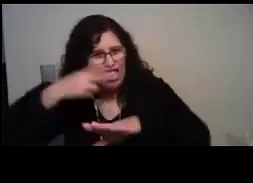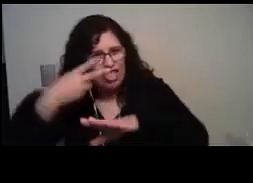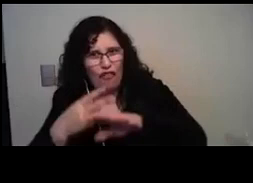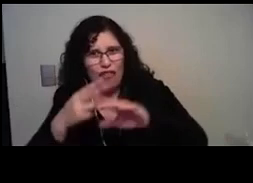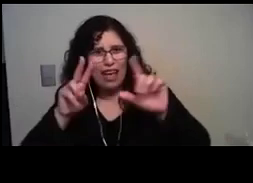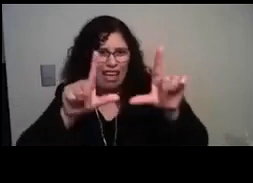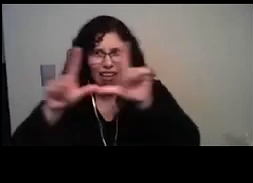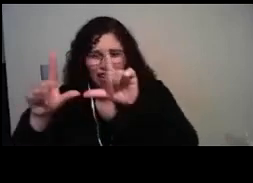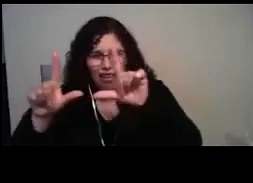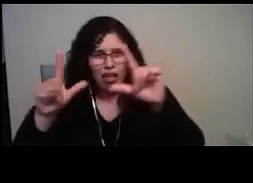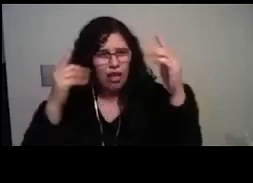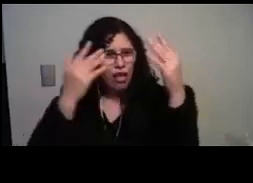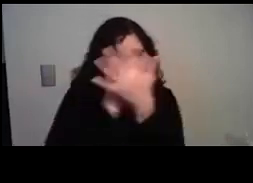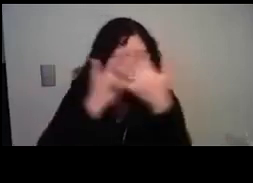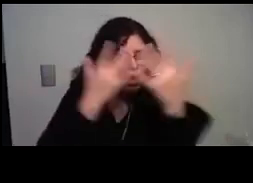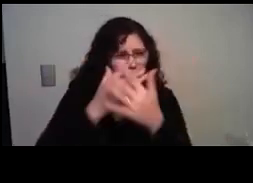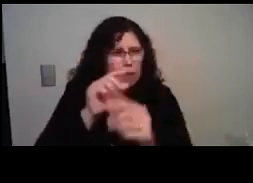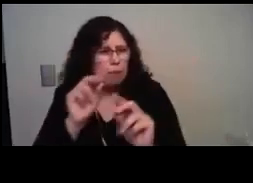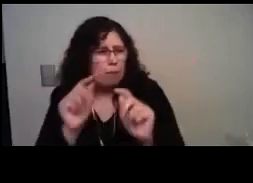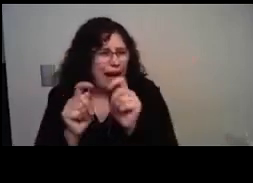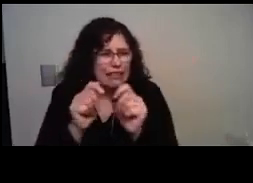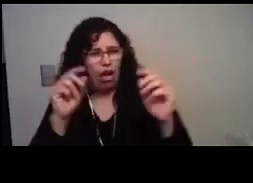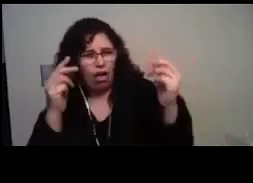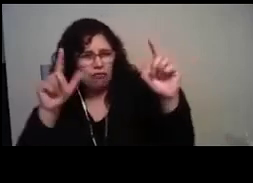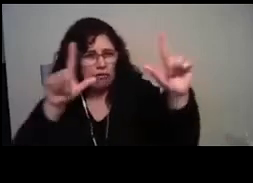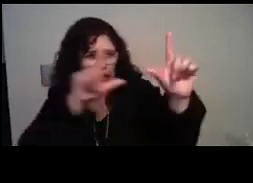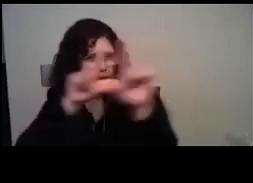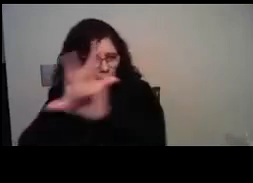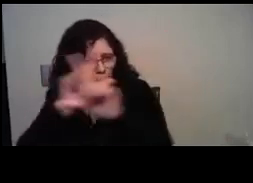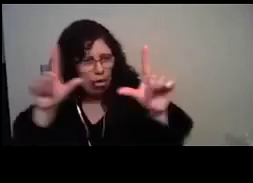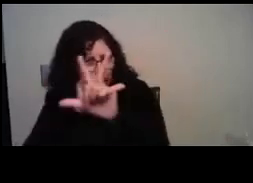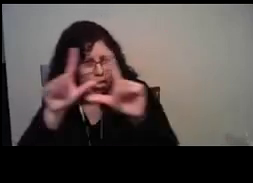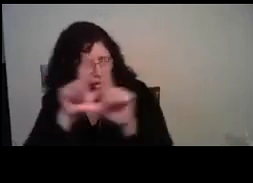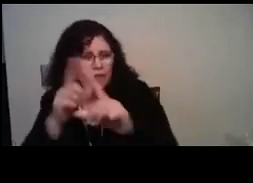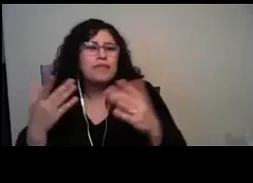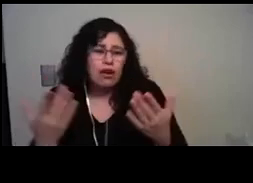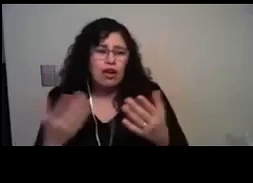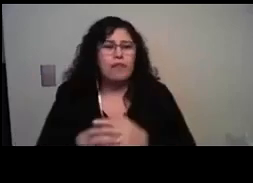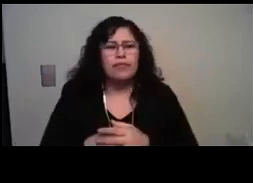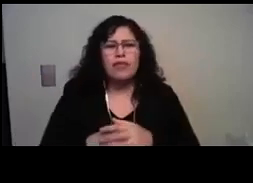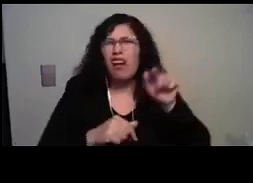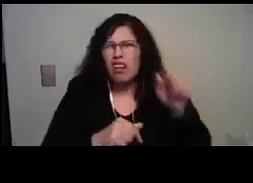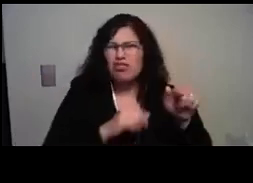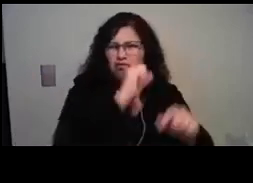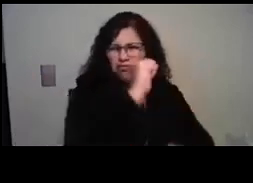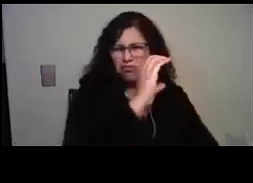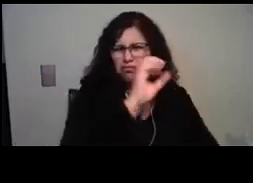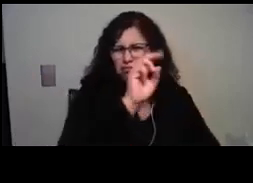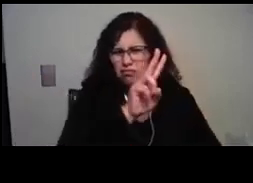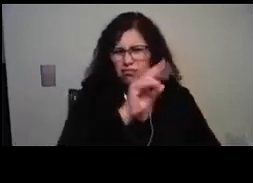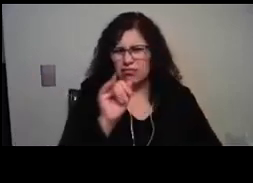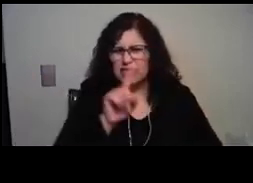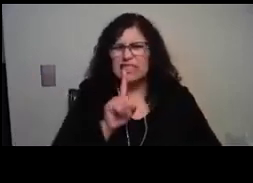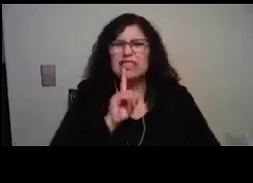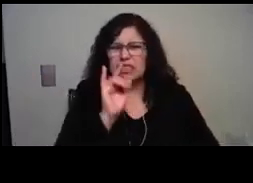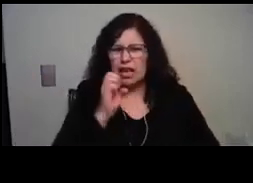Sí. Entonces, Y pero eso sería como un accidente cerebrovascular isquémico, ¿o no?